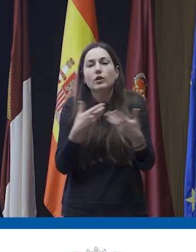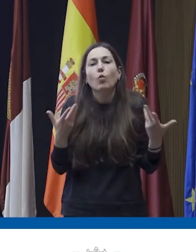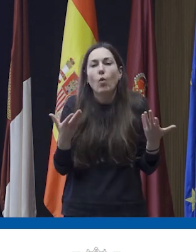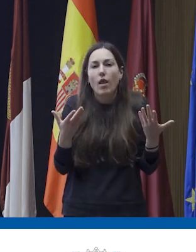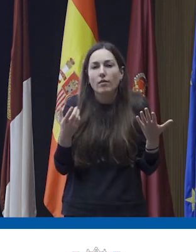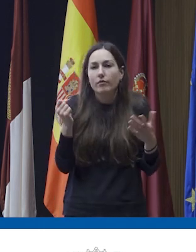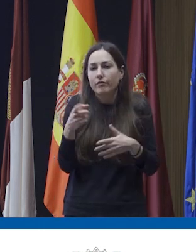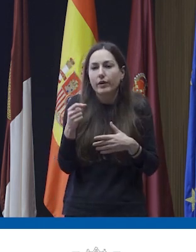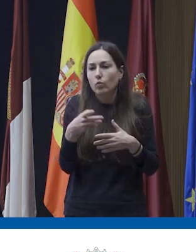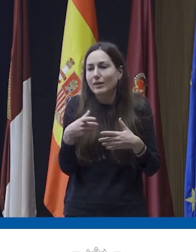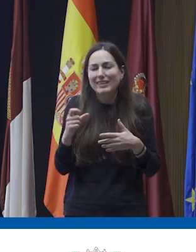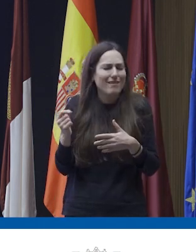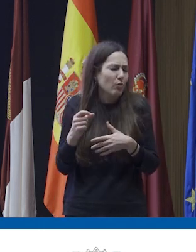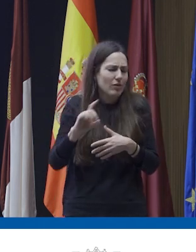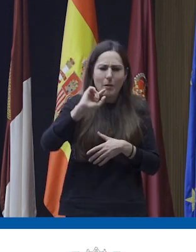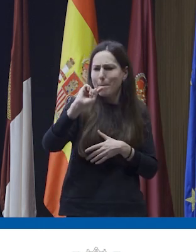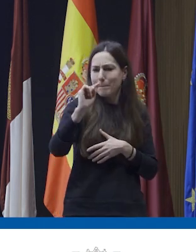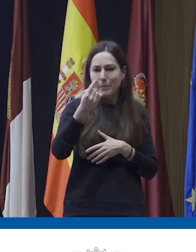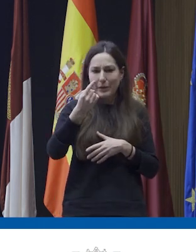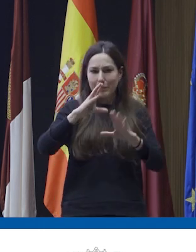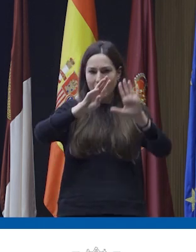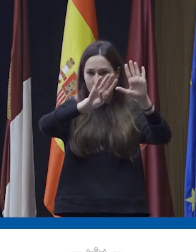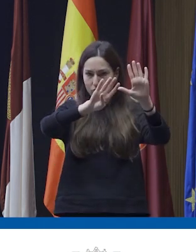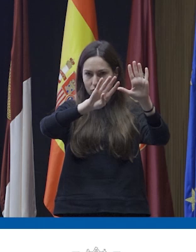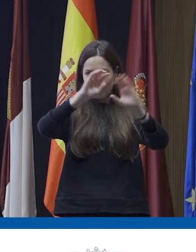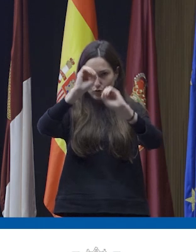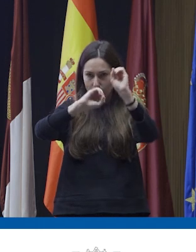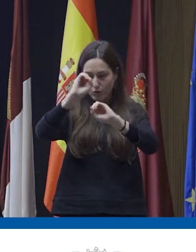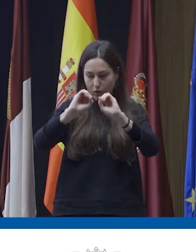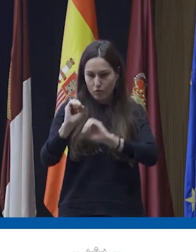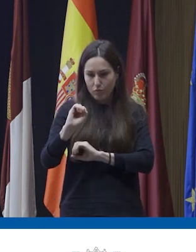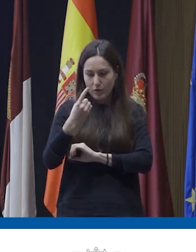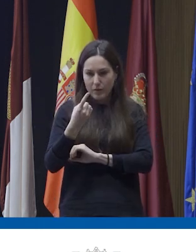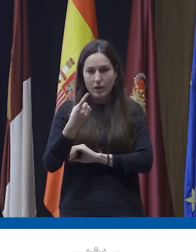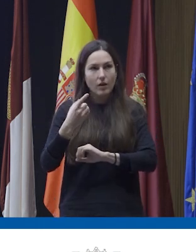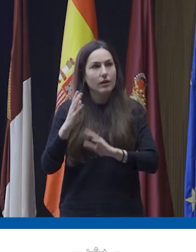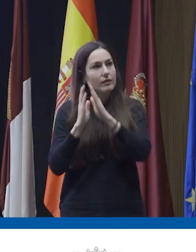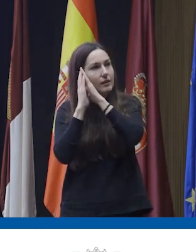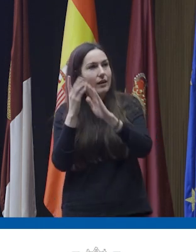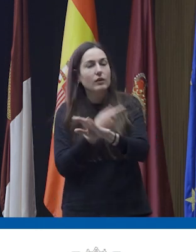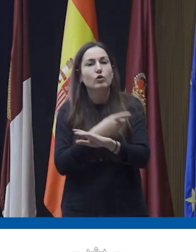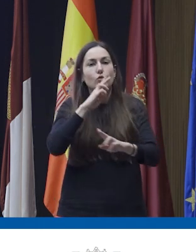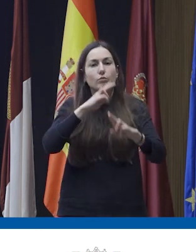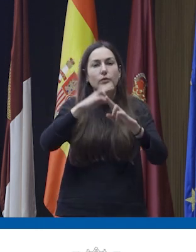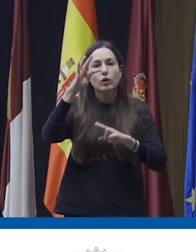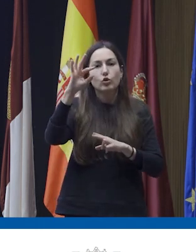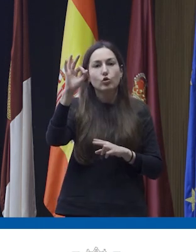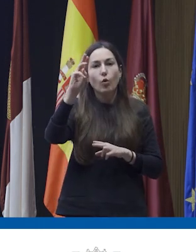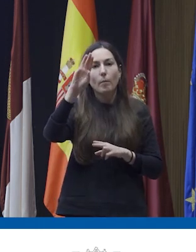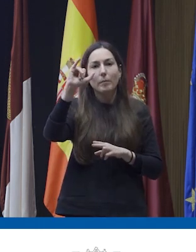más frecuente, con diferencia más del 90% de los pacientes, se opera con anestesia tópica, que es anestesia con